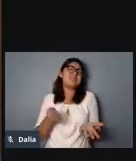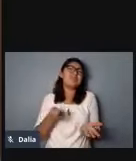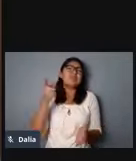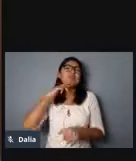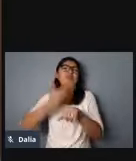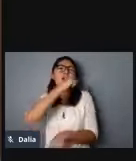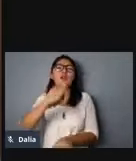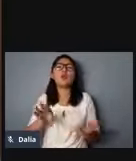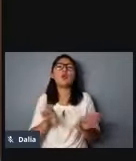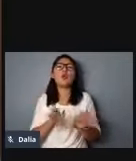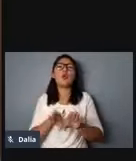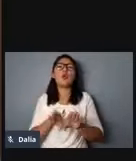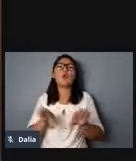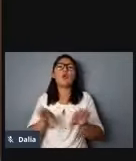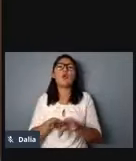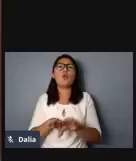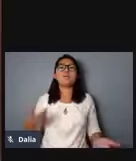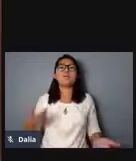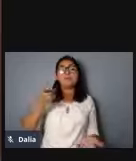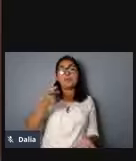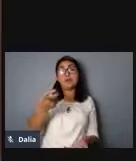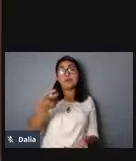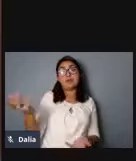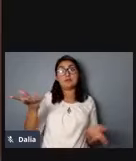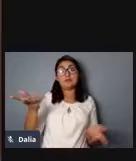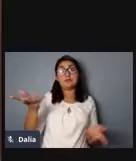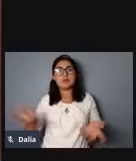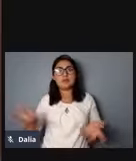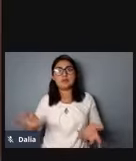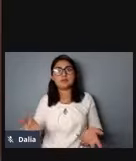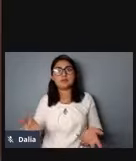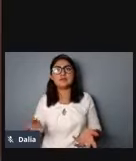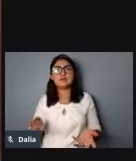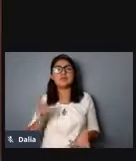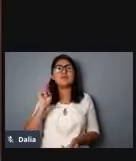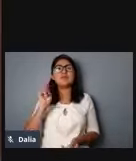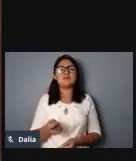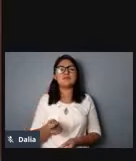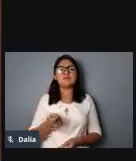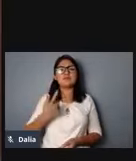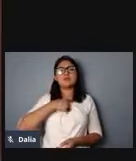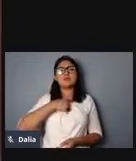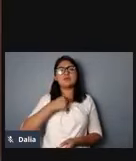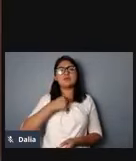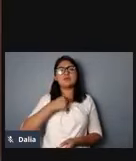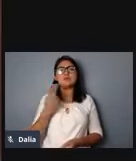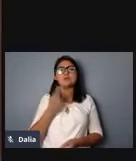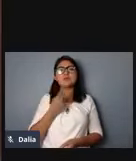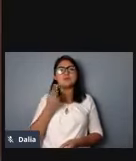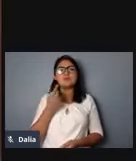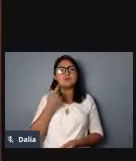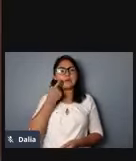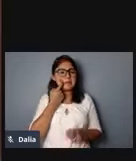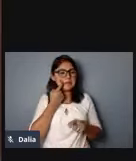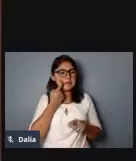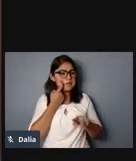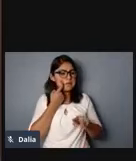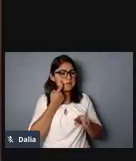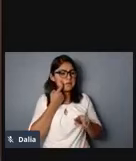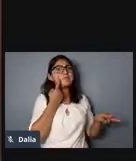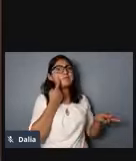que existe una falta de conciencia de lo que es la responsabilidad